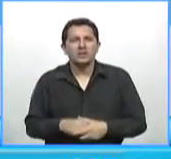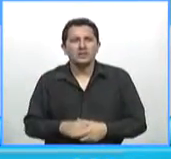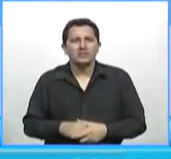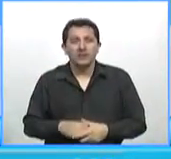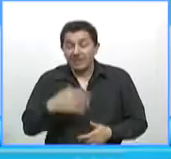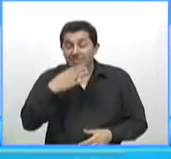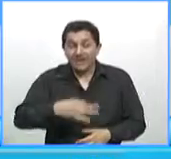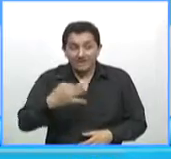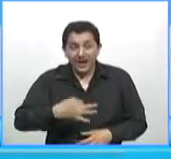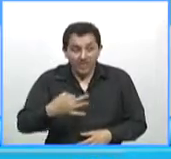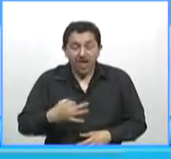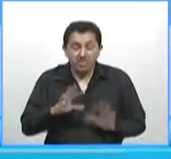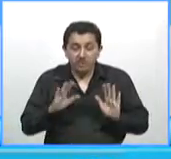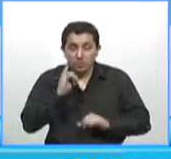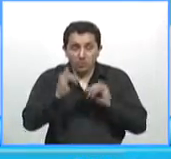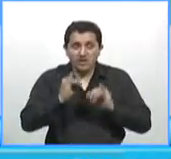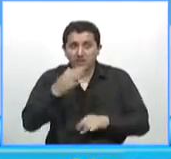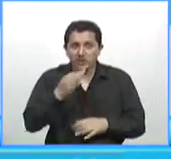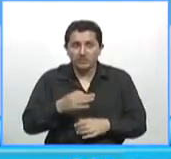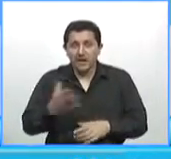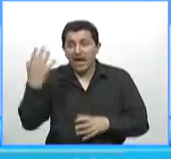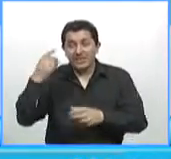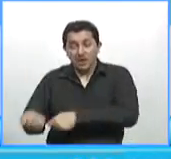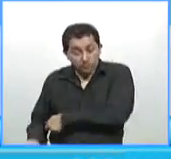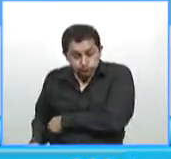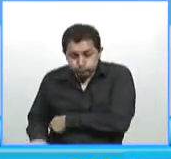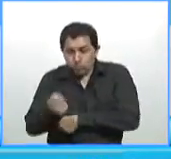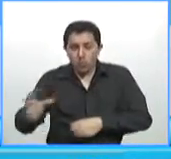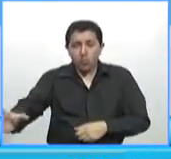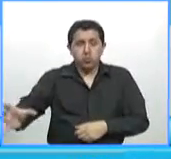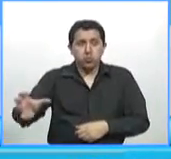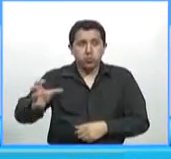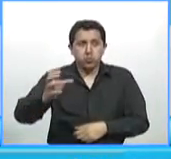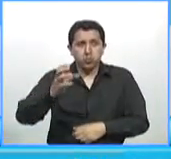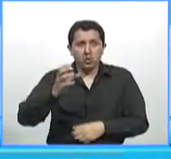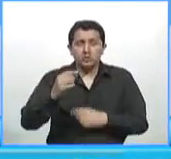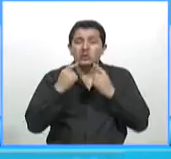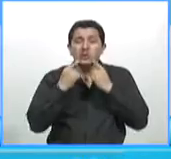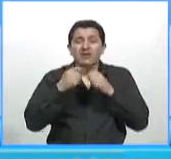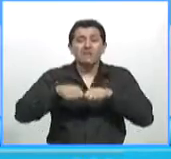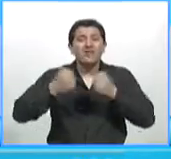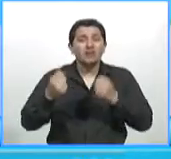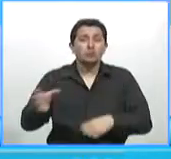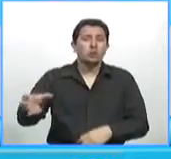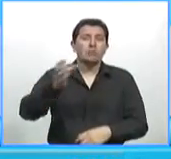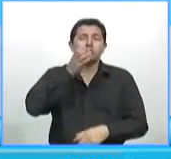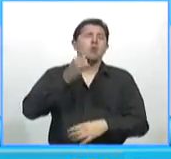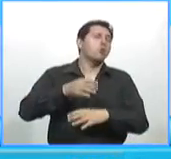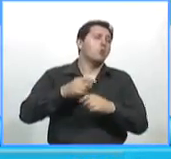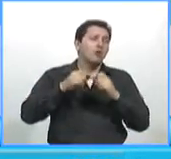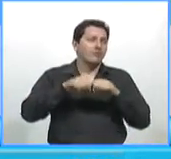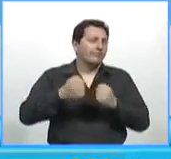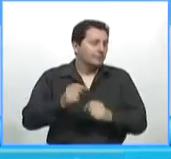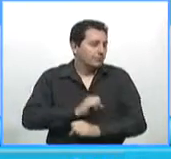el peor golpe, golpe de verdad, un puede bolchazo. Ser figurativo, ¿eh? por un bochazo, me fracturaron la mandíbula de un bochazo. No. Ay, así que fue el